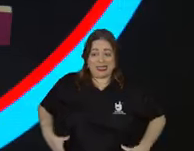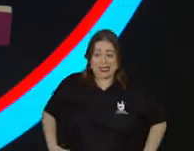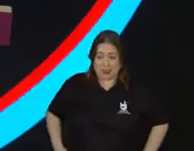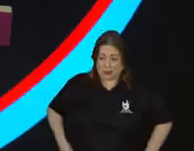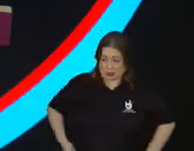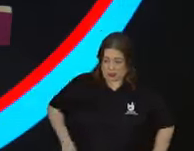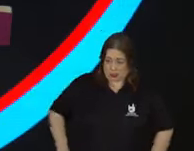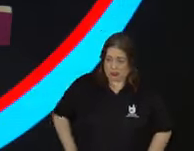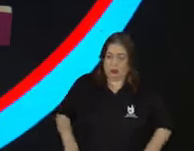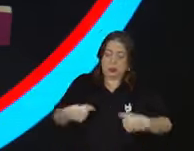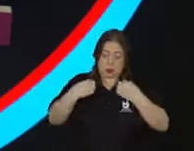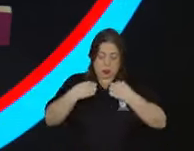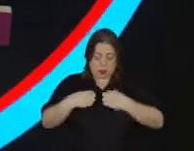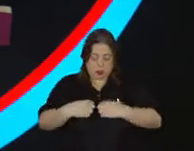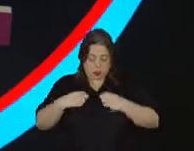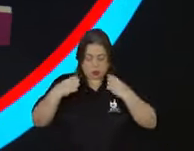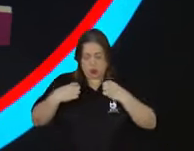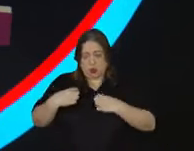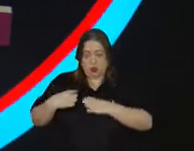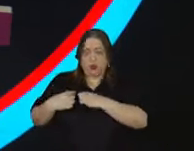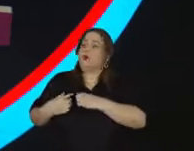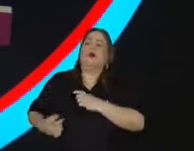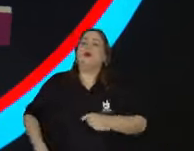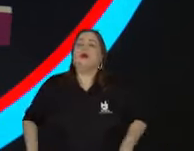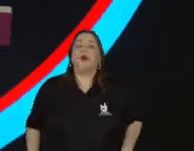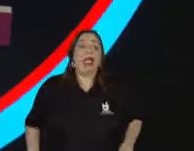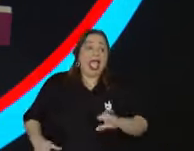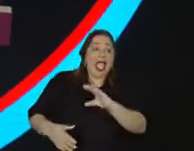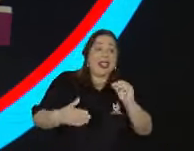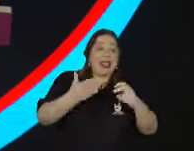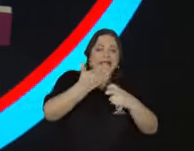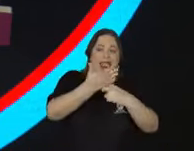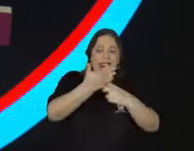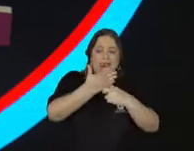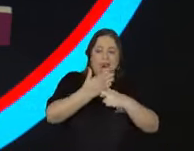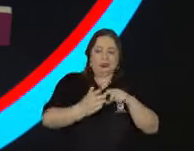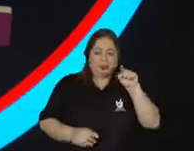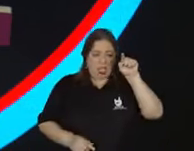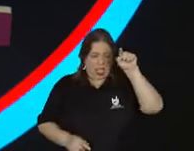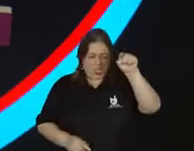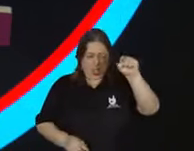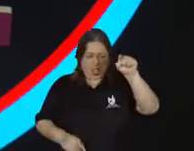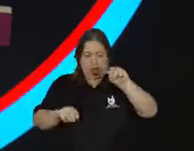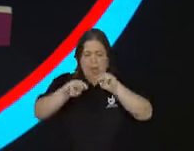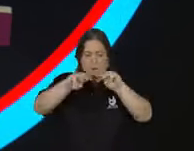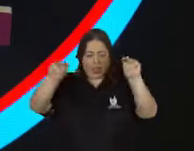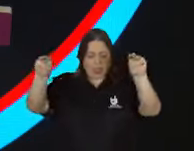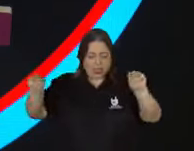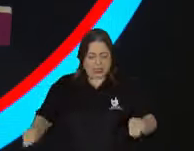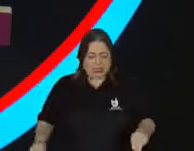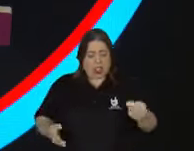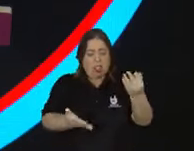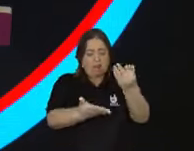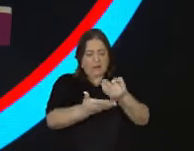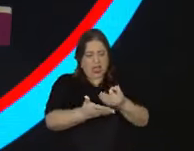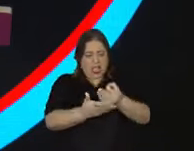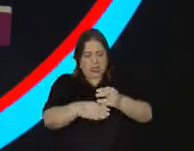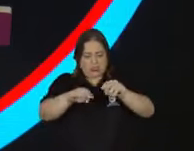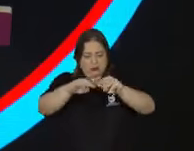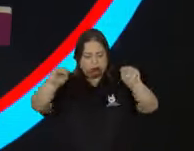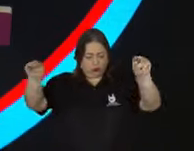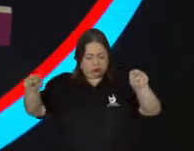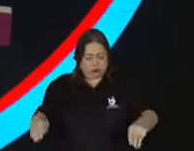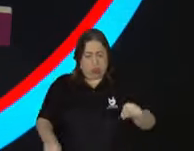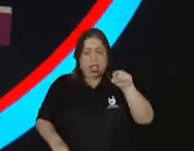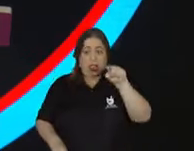preferencia, de cuello V, cuello redondo. Llévesela, las que estén disponibles hoy. Allí en la mesa de finanzas, mírela ya celebrando ellos.